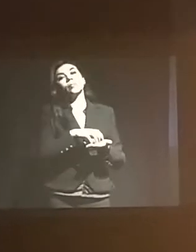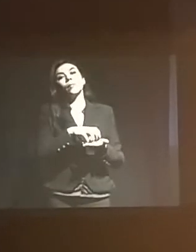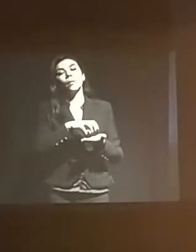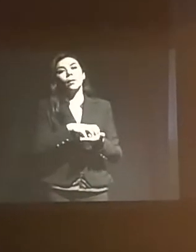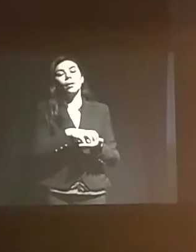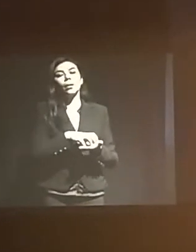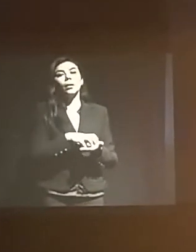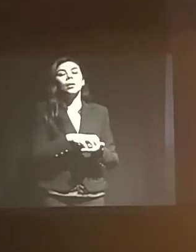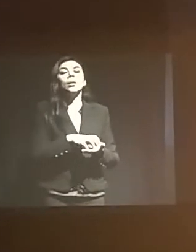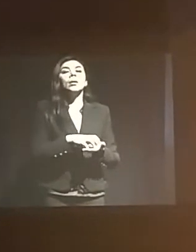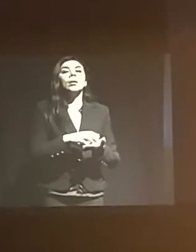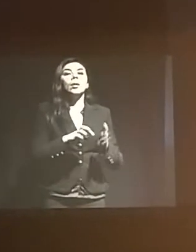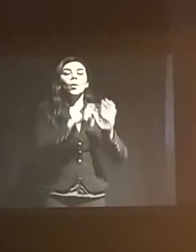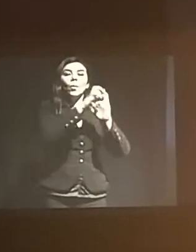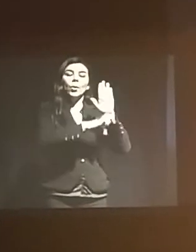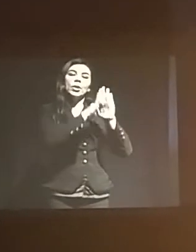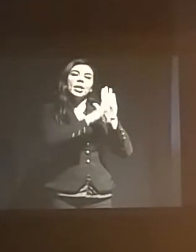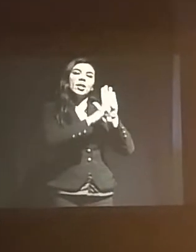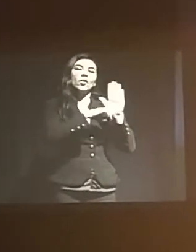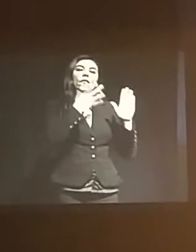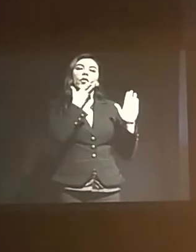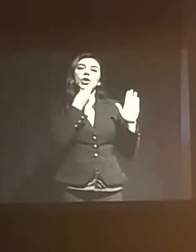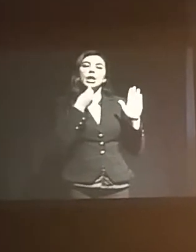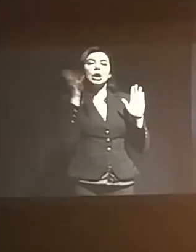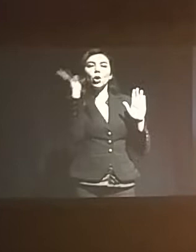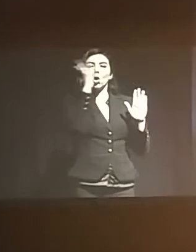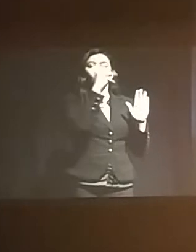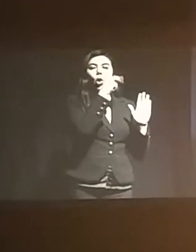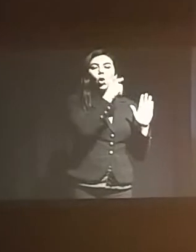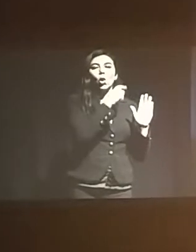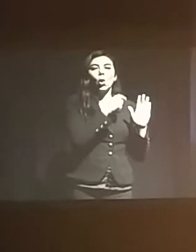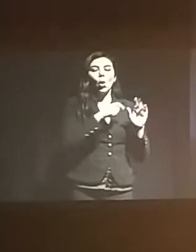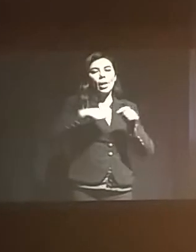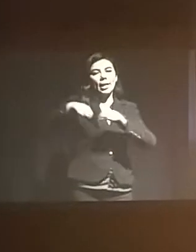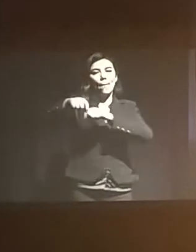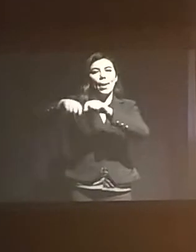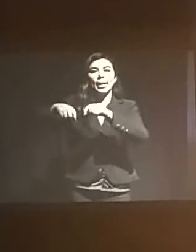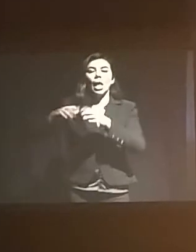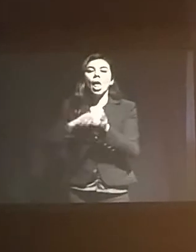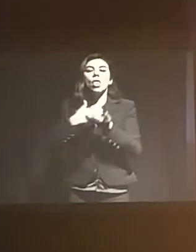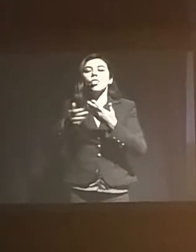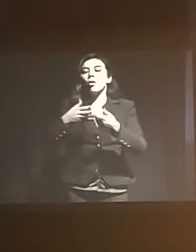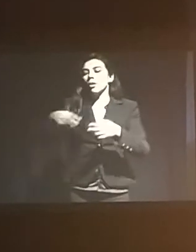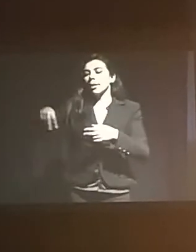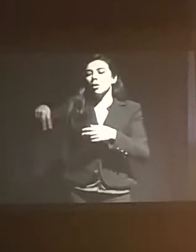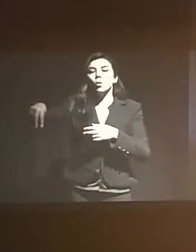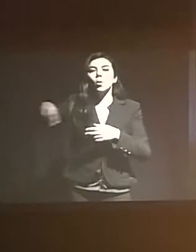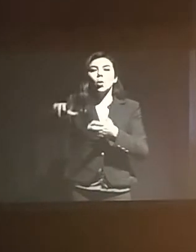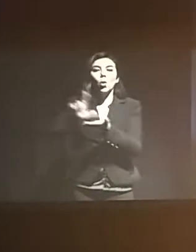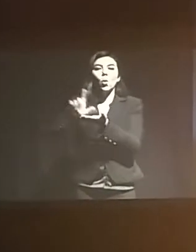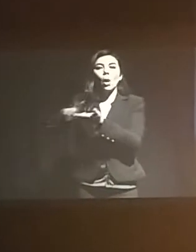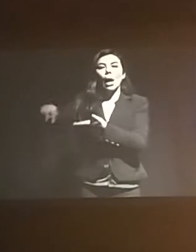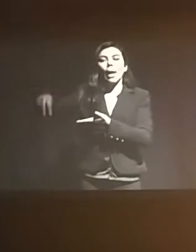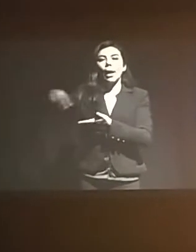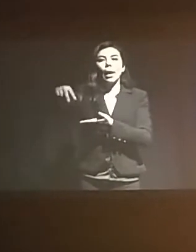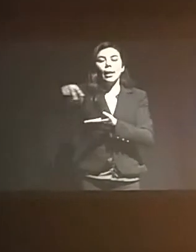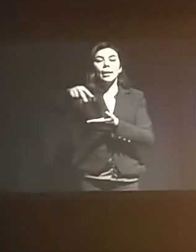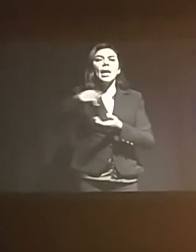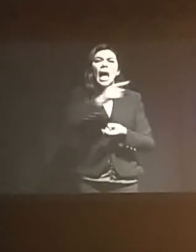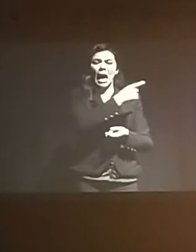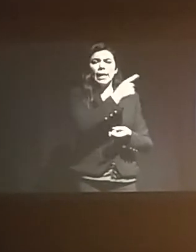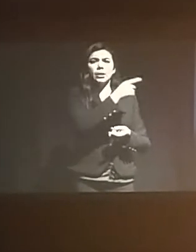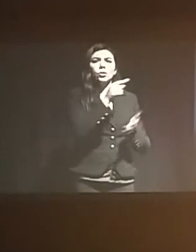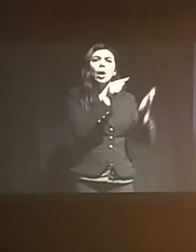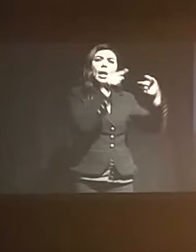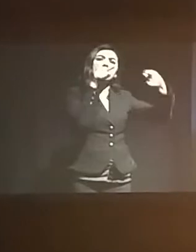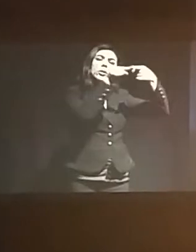proyecto ya se veía espectacular con colores que marcan los recorridos, con un concepto de accesibilidad. En realidad esto apunta al diseño universal que